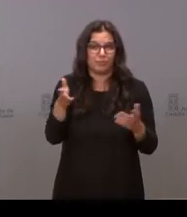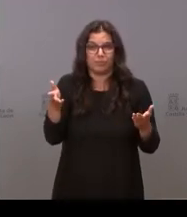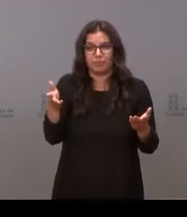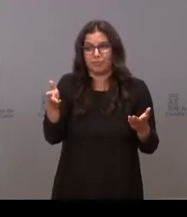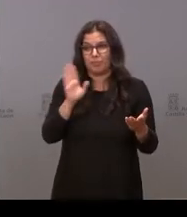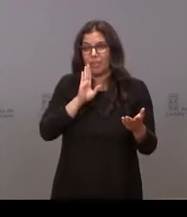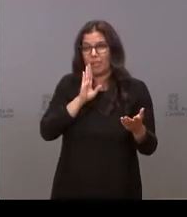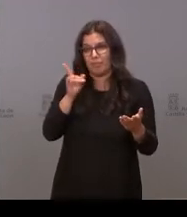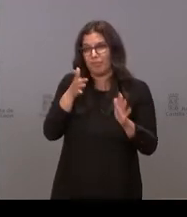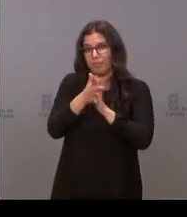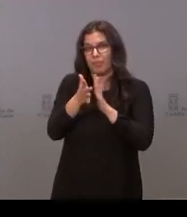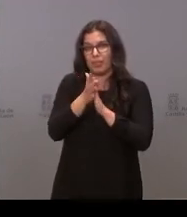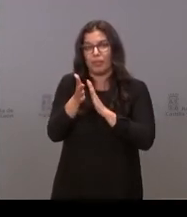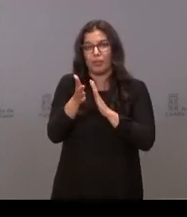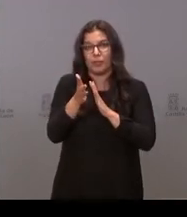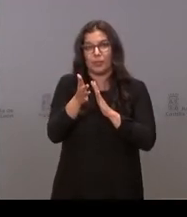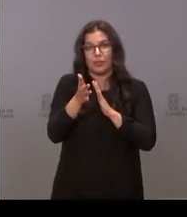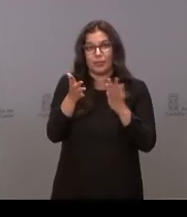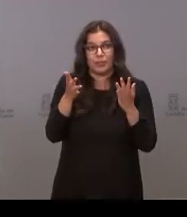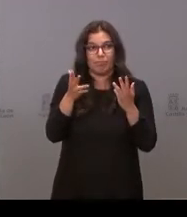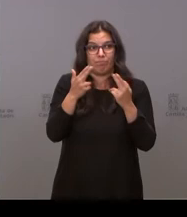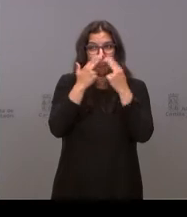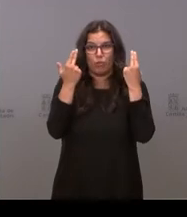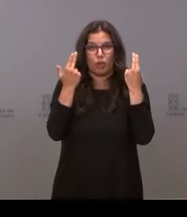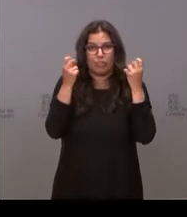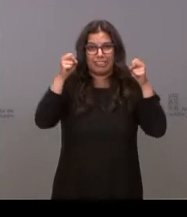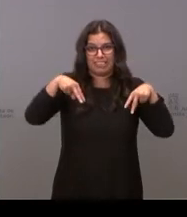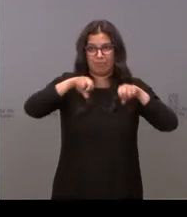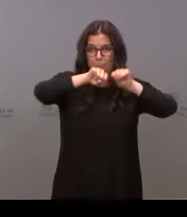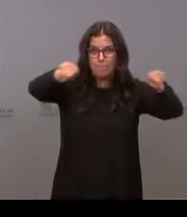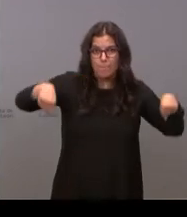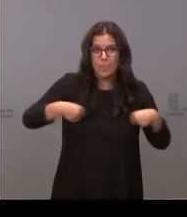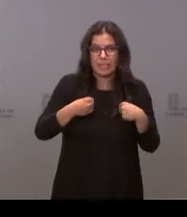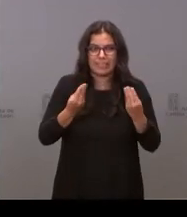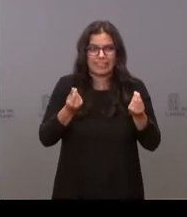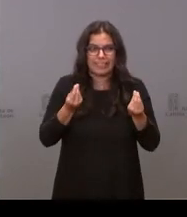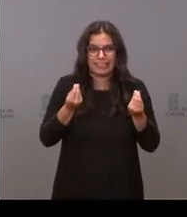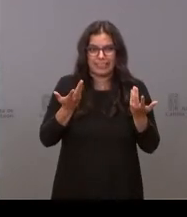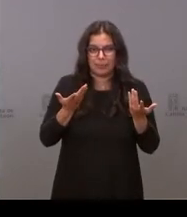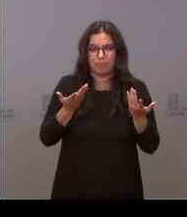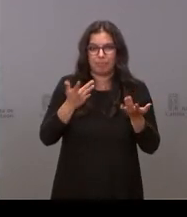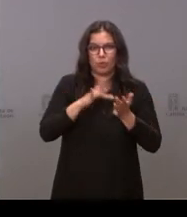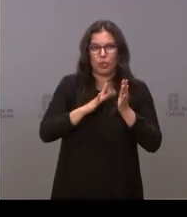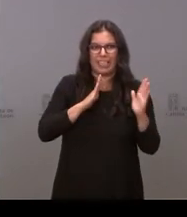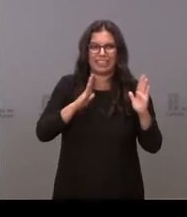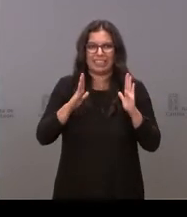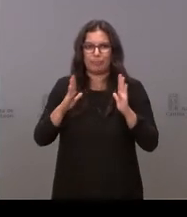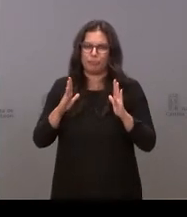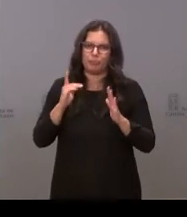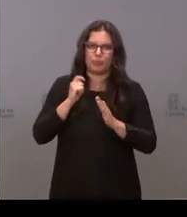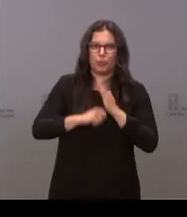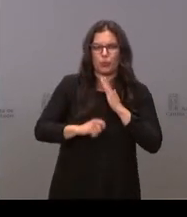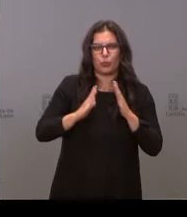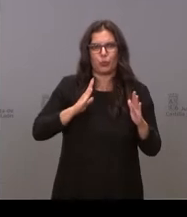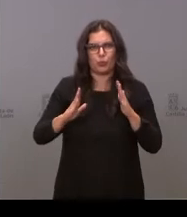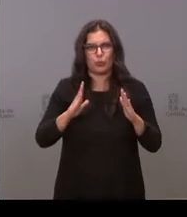has explicado que ha sido público prácticamente cero, ¿no? Han sido temporadas intensas